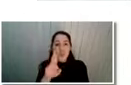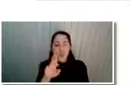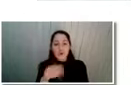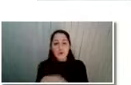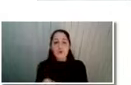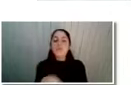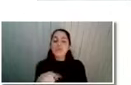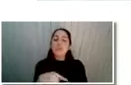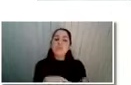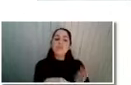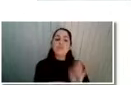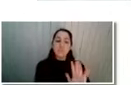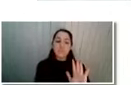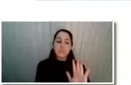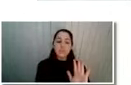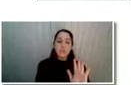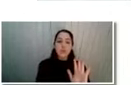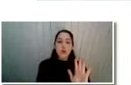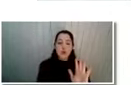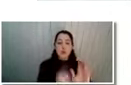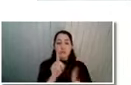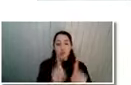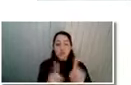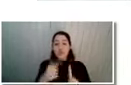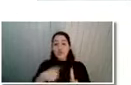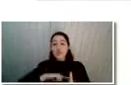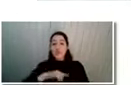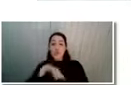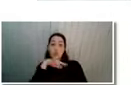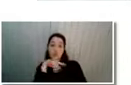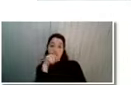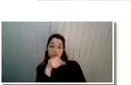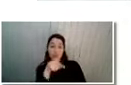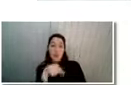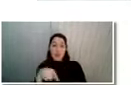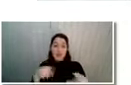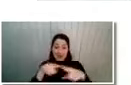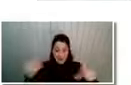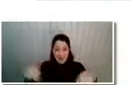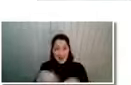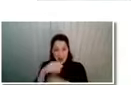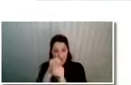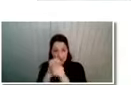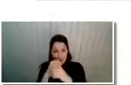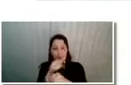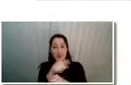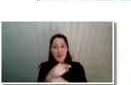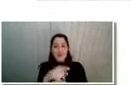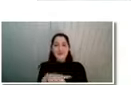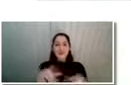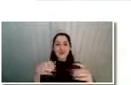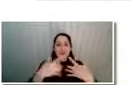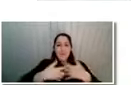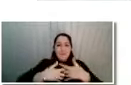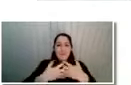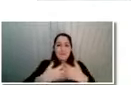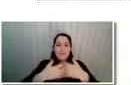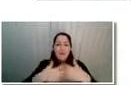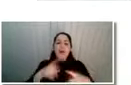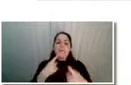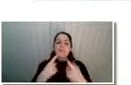acá. Este es el que usamos nosotros en el laboratorio, que es un equipo de PCR cuantitativo. Y lo que nosotros vemos